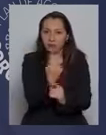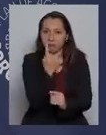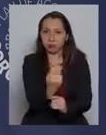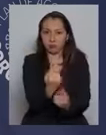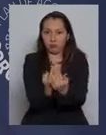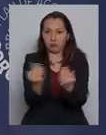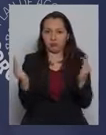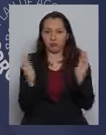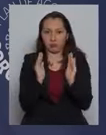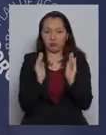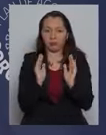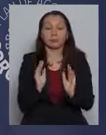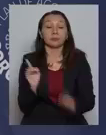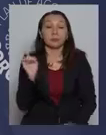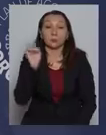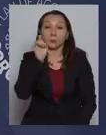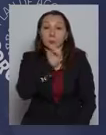correspondientes.